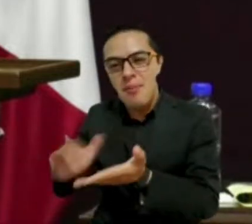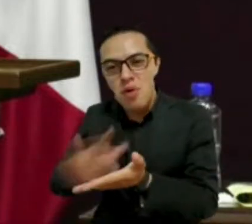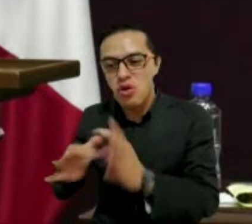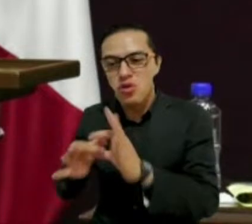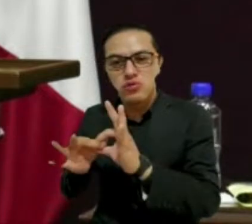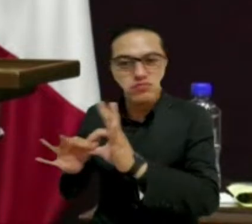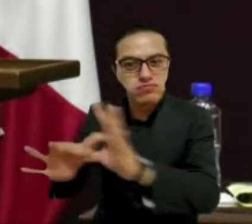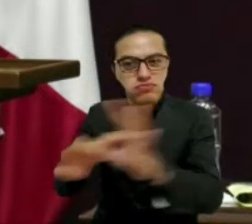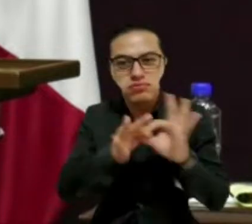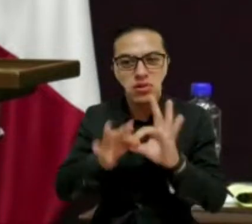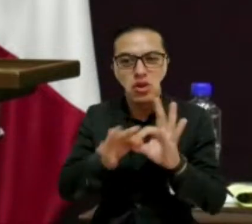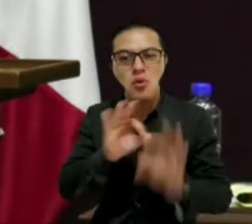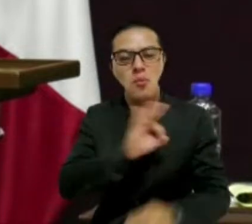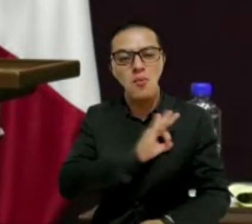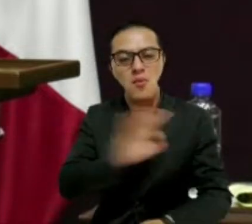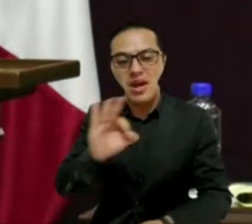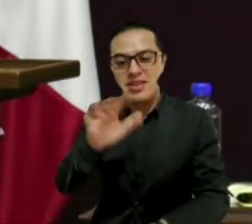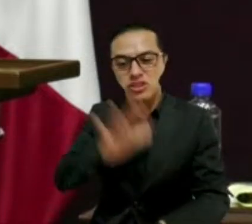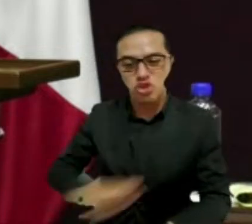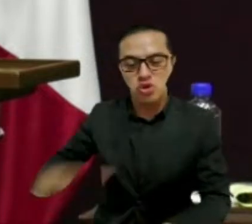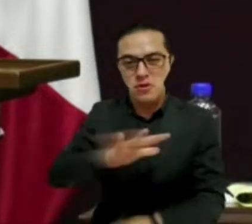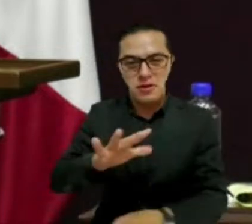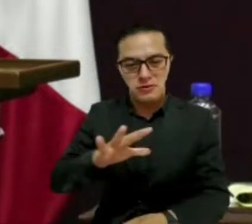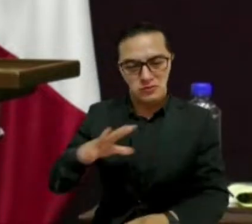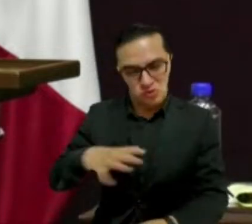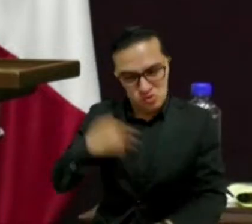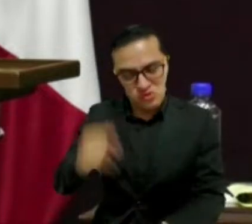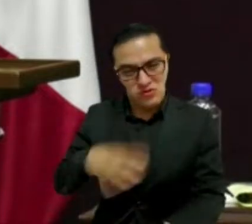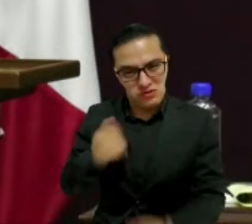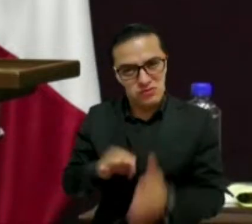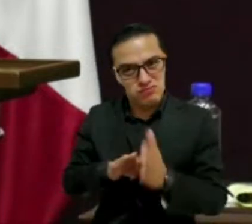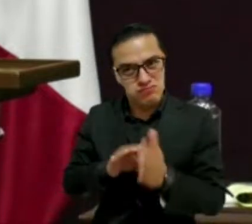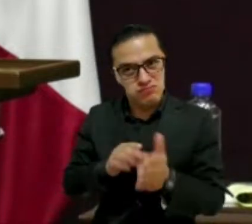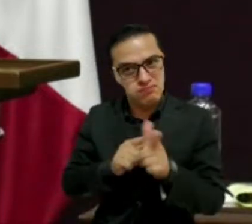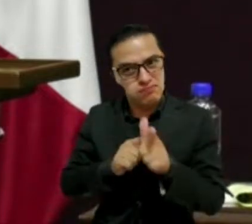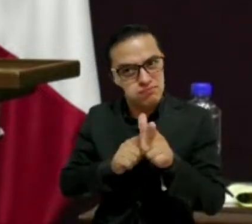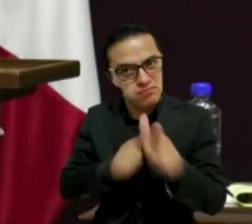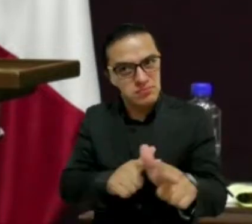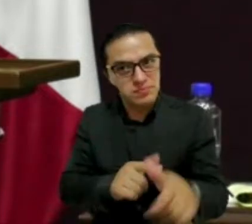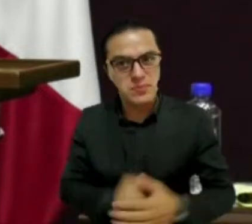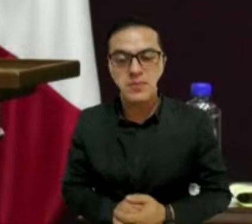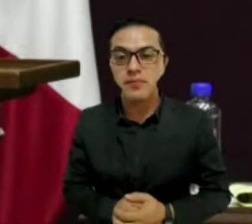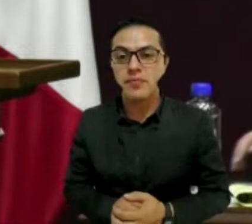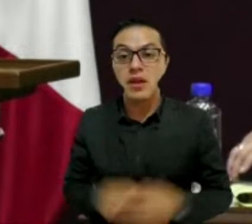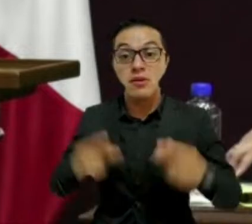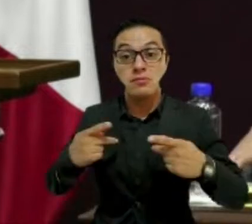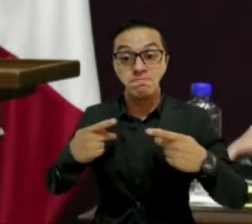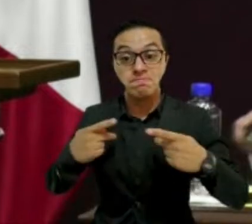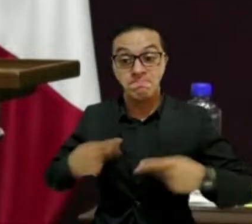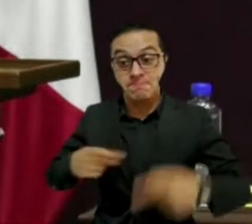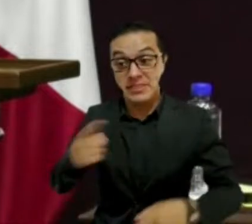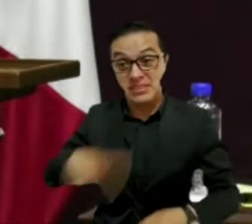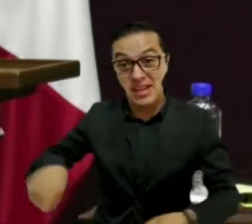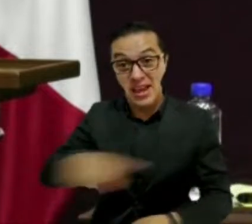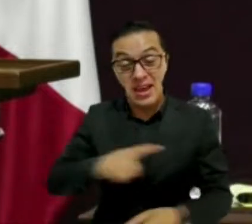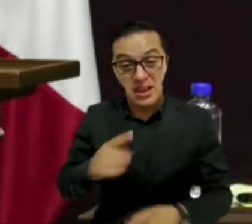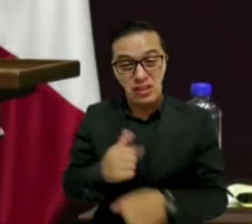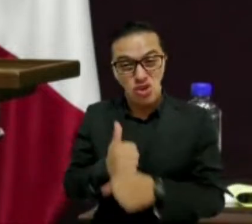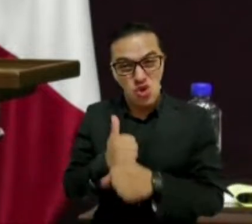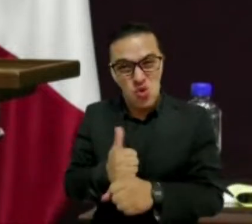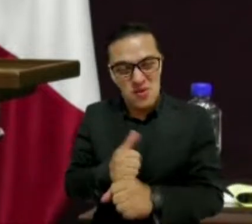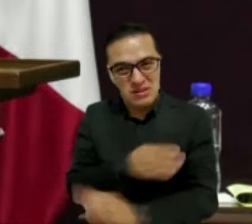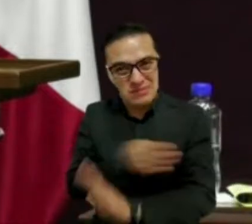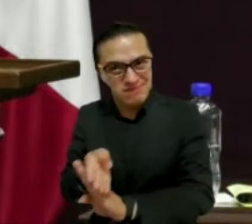más resilientes y justas. Las víctimas de reparación del daño que se encuentran en estado de pobreza extrema o moderada a menudo